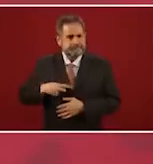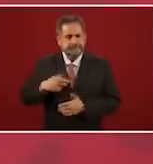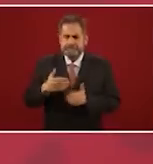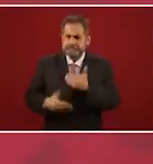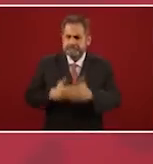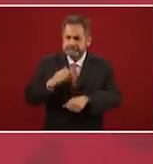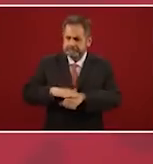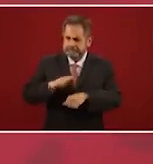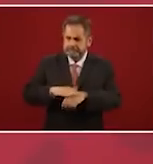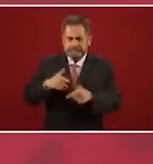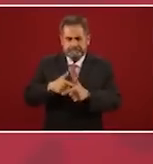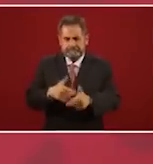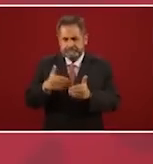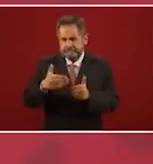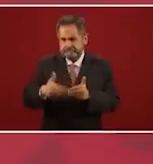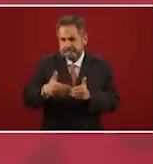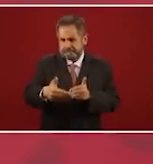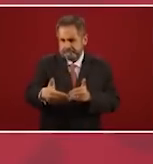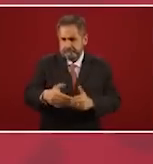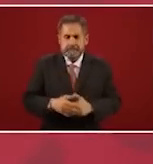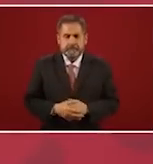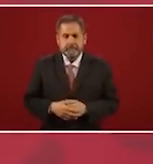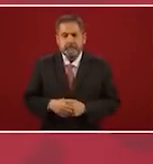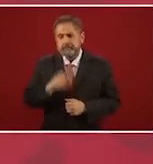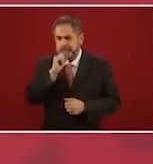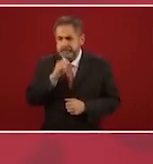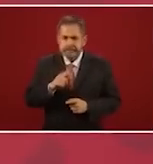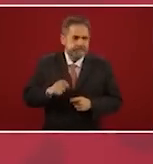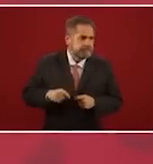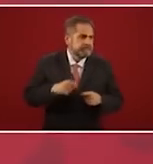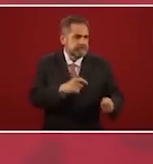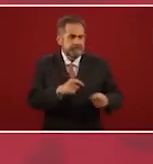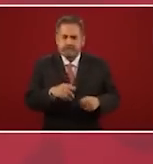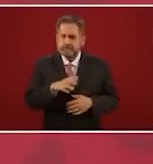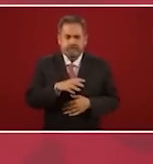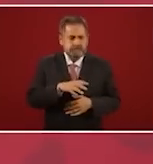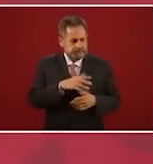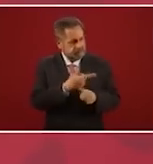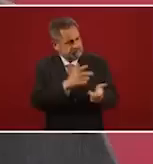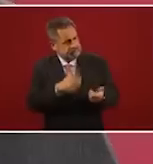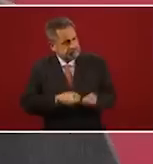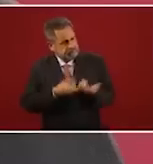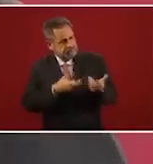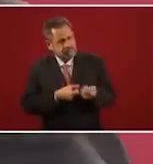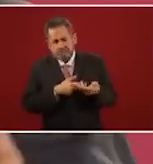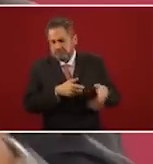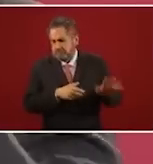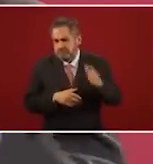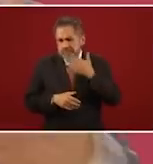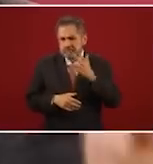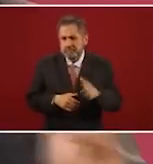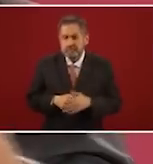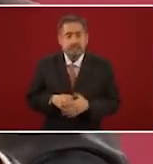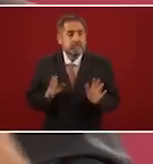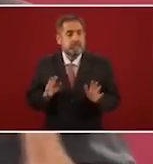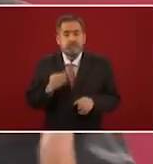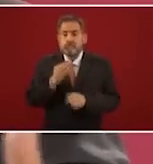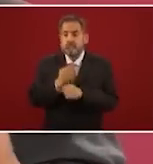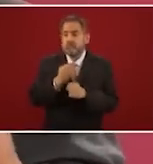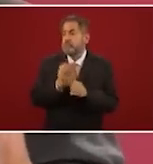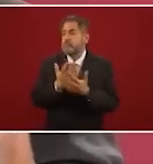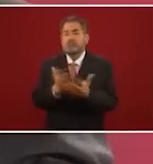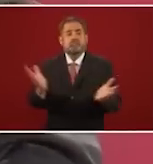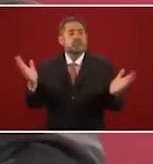adelante y al mismo tiempo garantizar las libertades. Por eso, qué bueno que tenemos